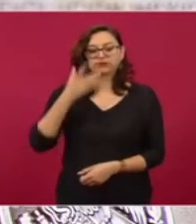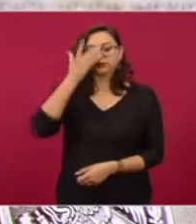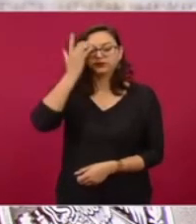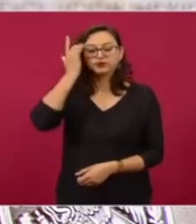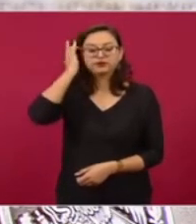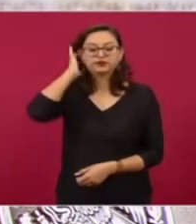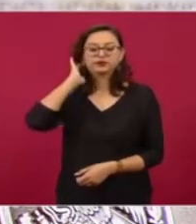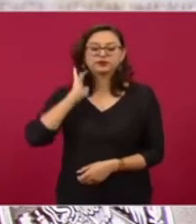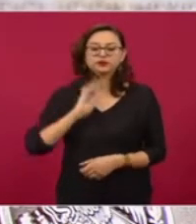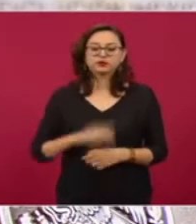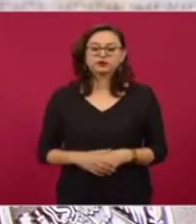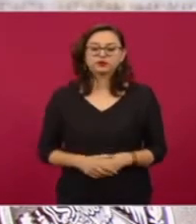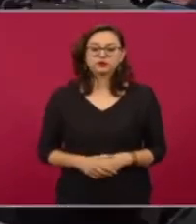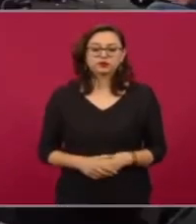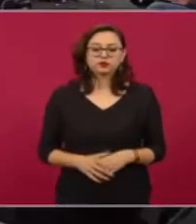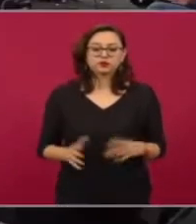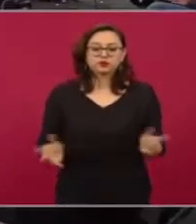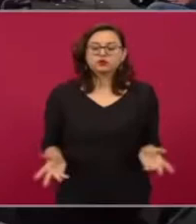ciudadanos